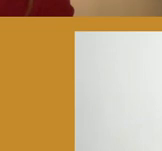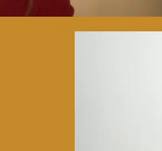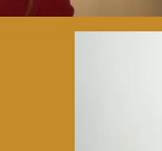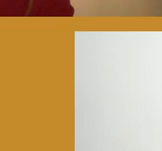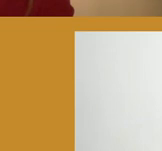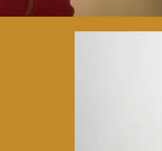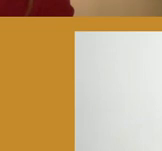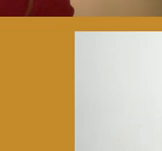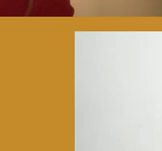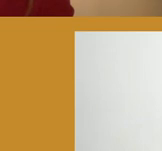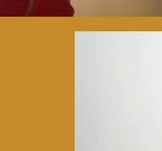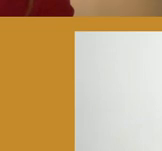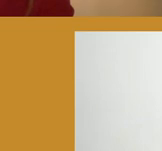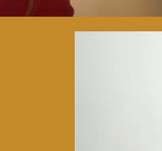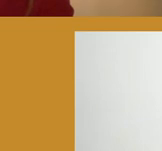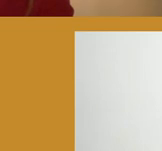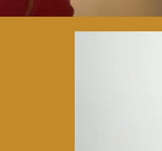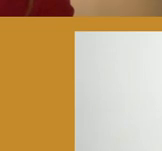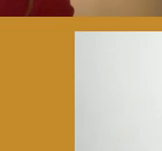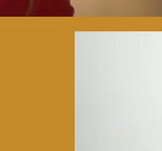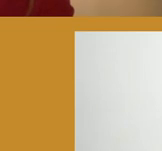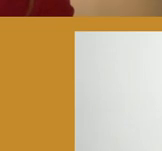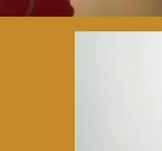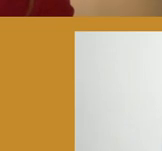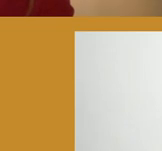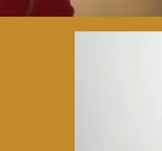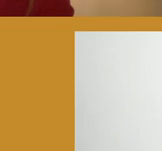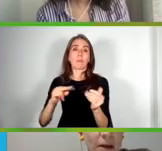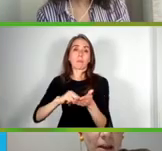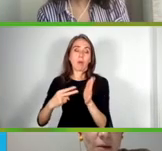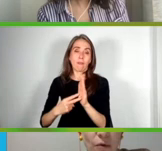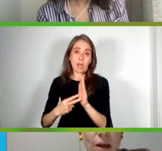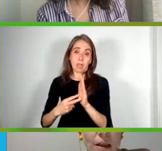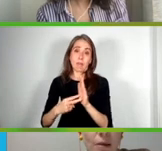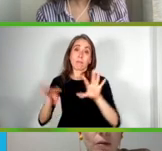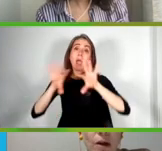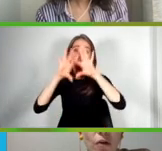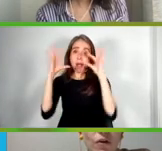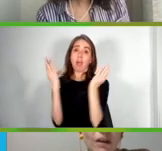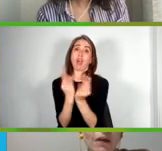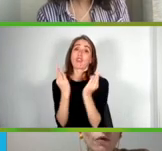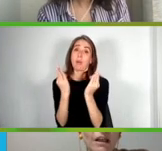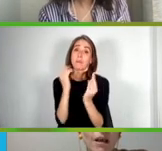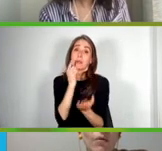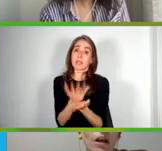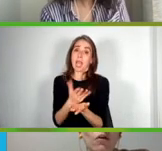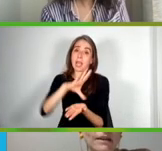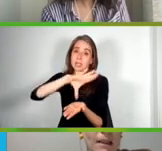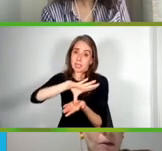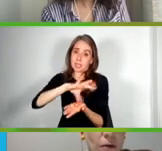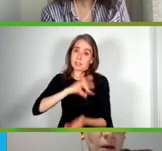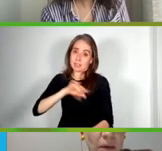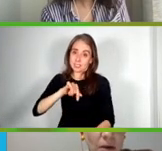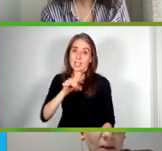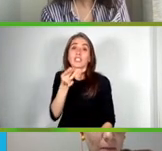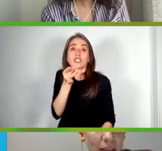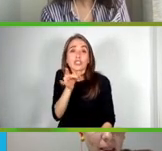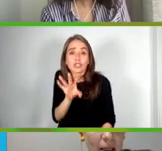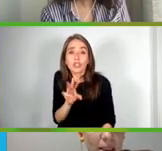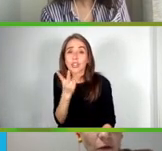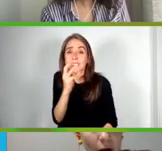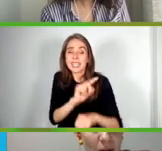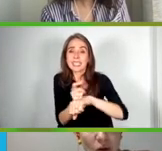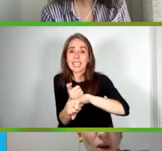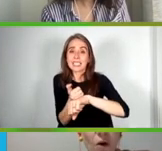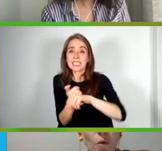y conocimientos que hoy queremos compartir contigo. Te invitamos a revisar y comentar estos diálogos accediendo a los